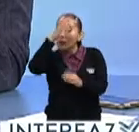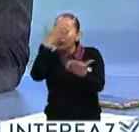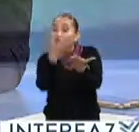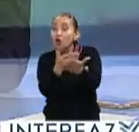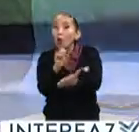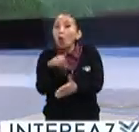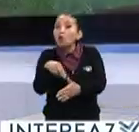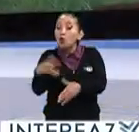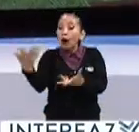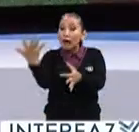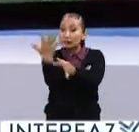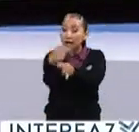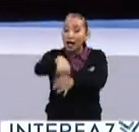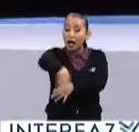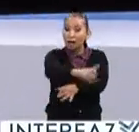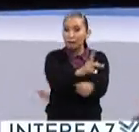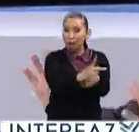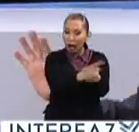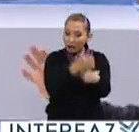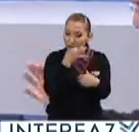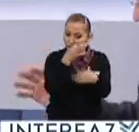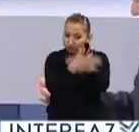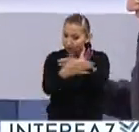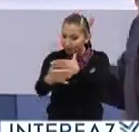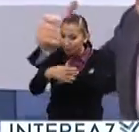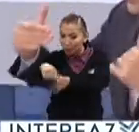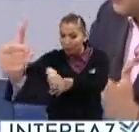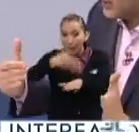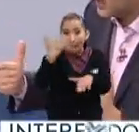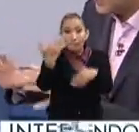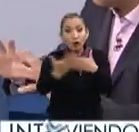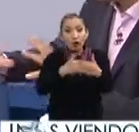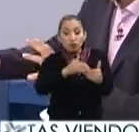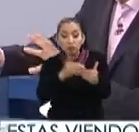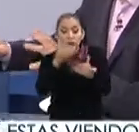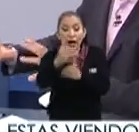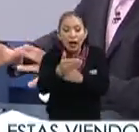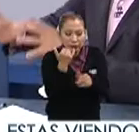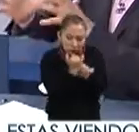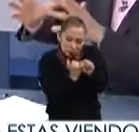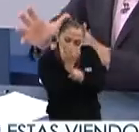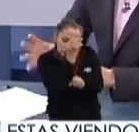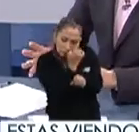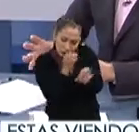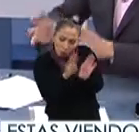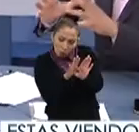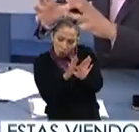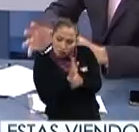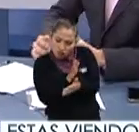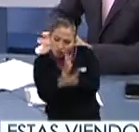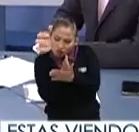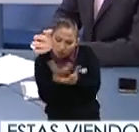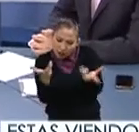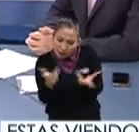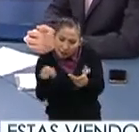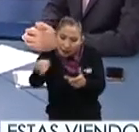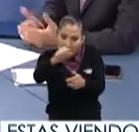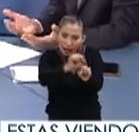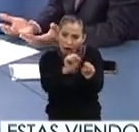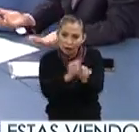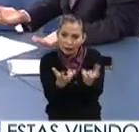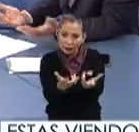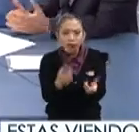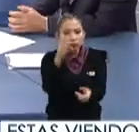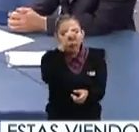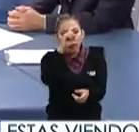la ONU a los países para que ellos, el siguiente paso sería estudiarlas y decir, le entramos, vamos a llevarlas a las aulas.